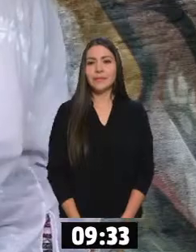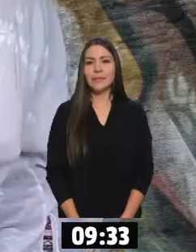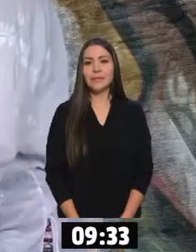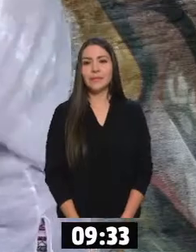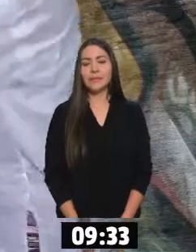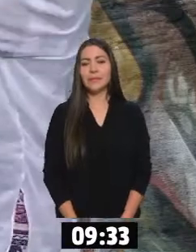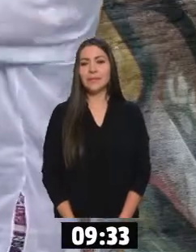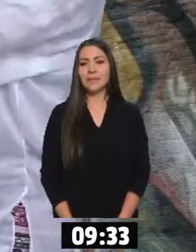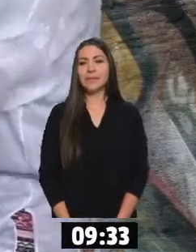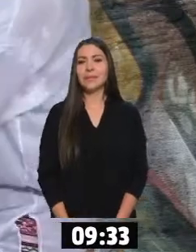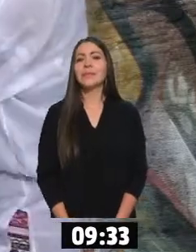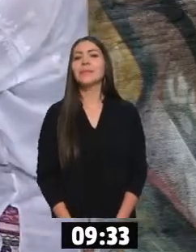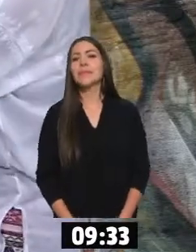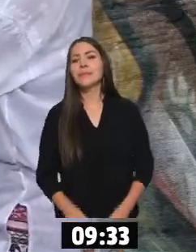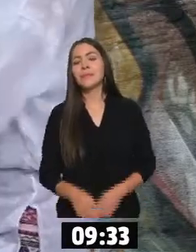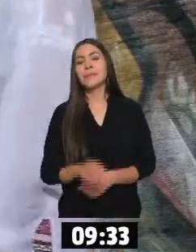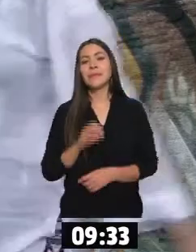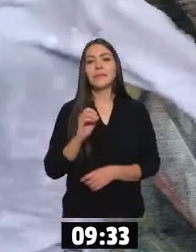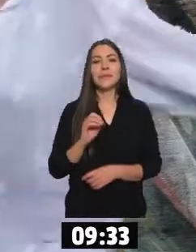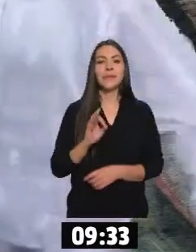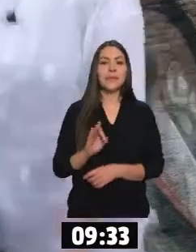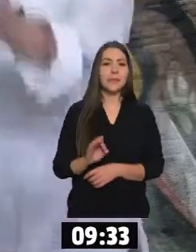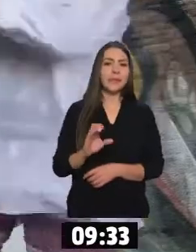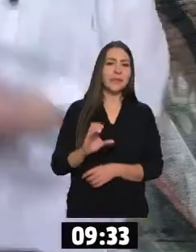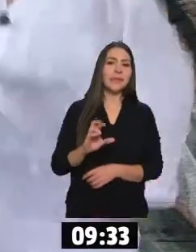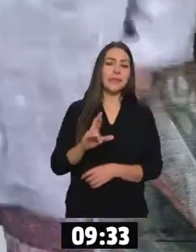Oh, Greasy! Freak!